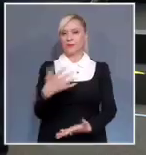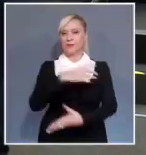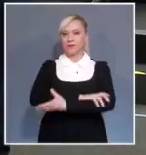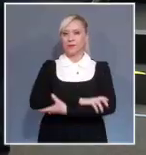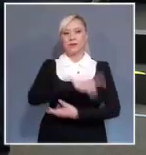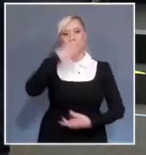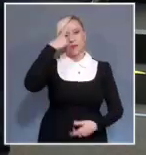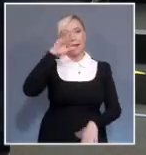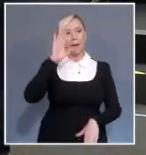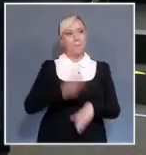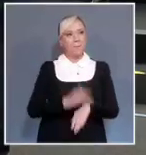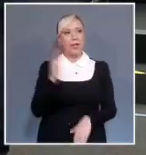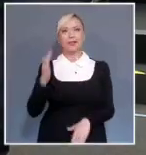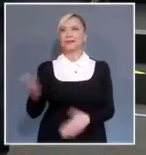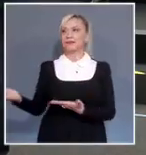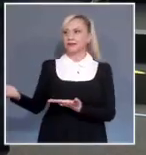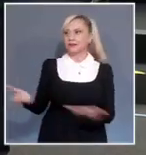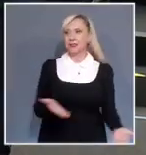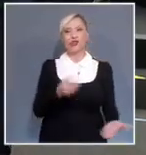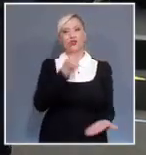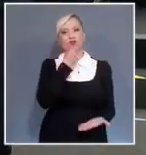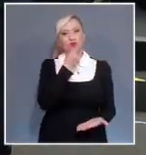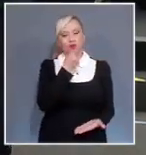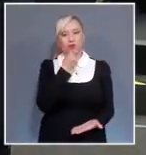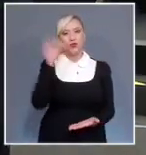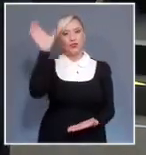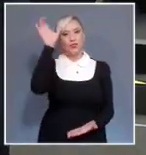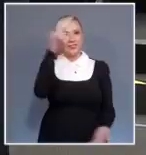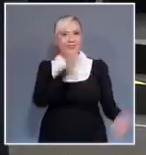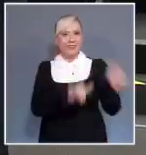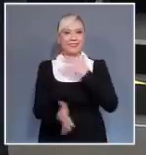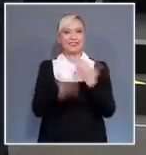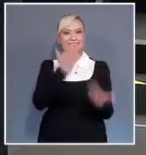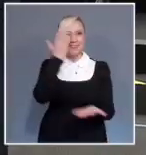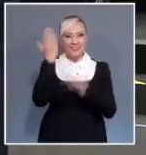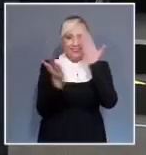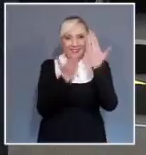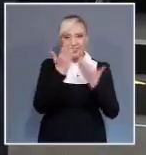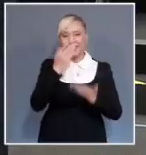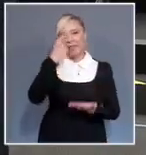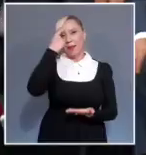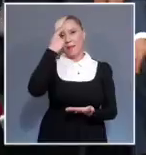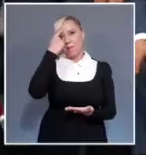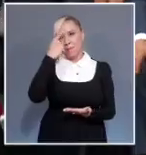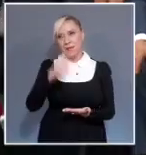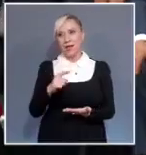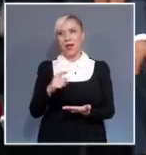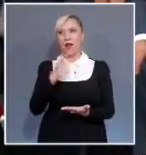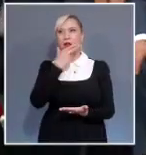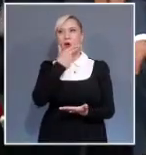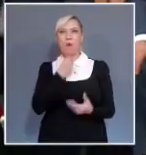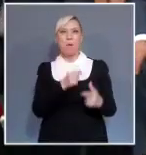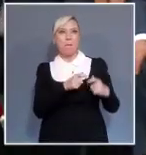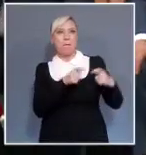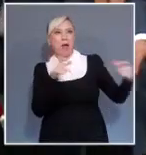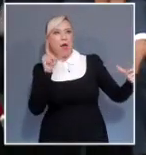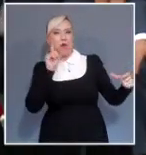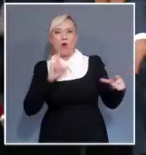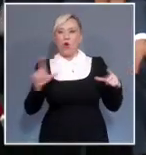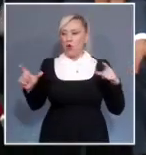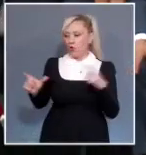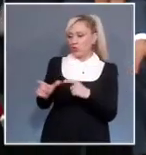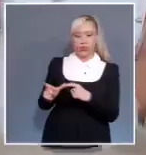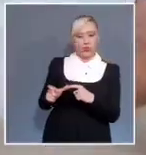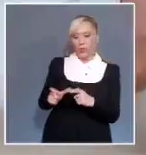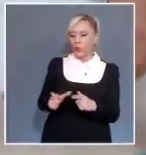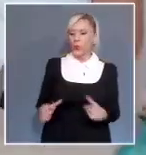participación de la infancia en la ciencia, con el fin de cerrar la brecha de género. Mencionó que se debe reconocer el trabajo que desempeñan las